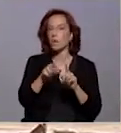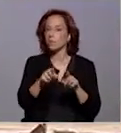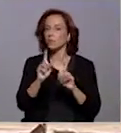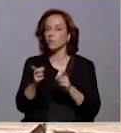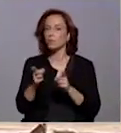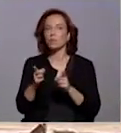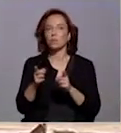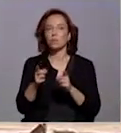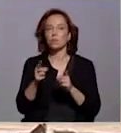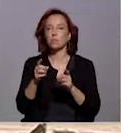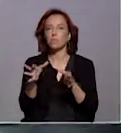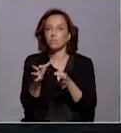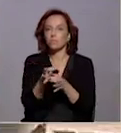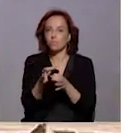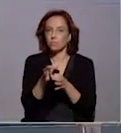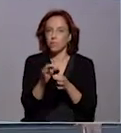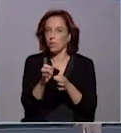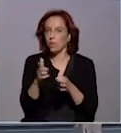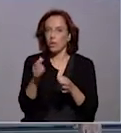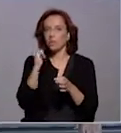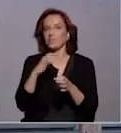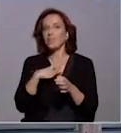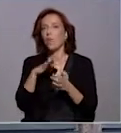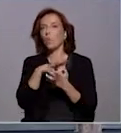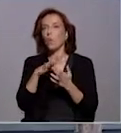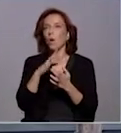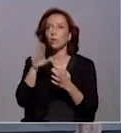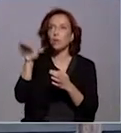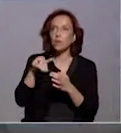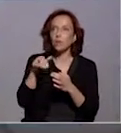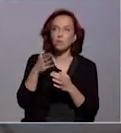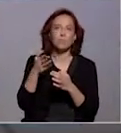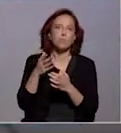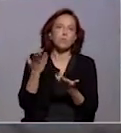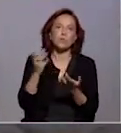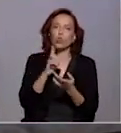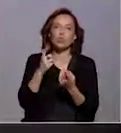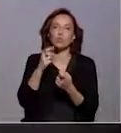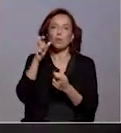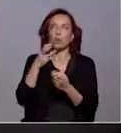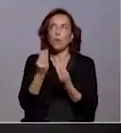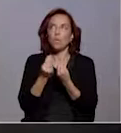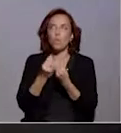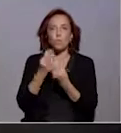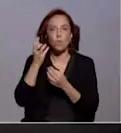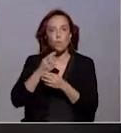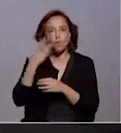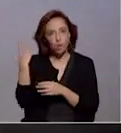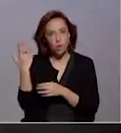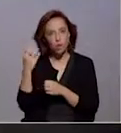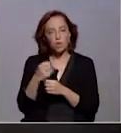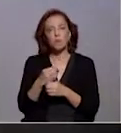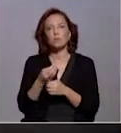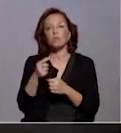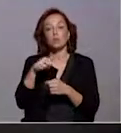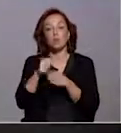contracción aunque la mayoría de las vacantes disponibles son de baja calificación cómo se plantea el escenario laboral para